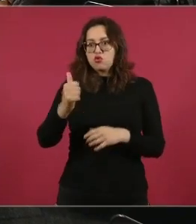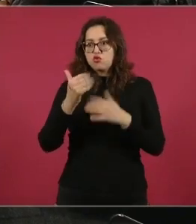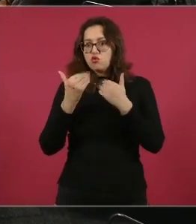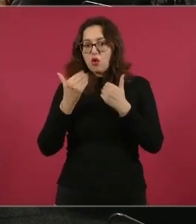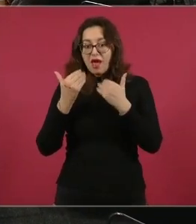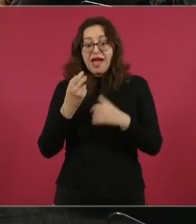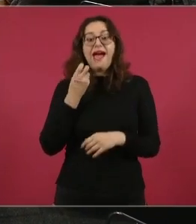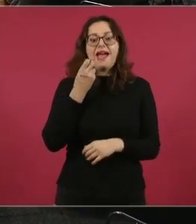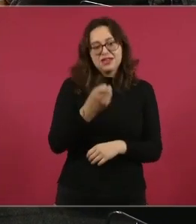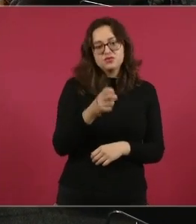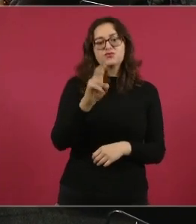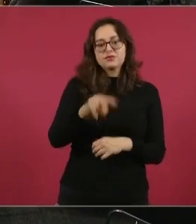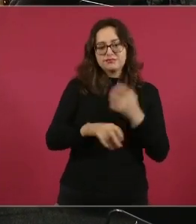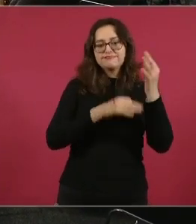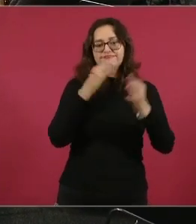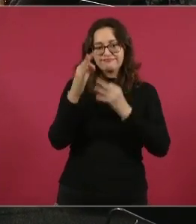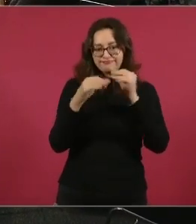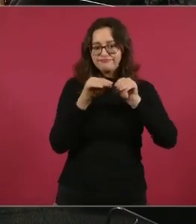Esto sí es nota,